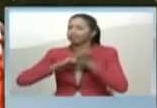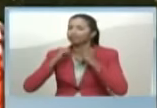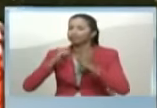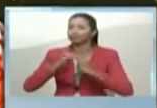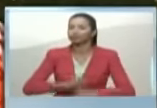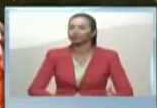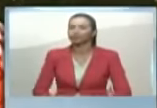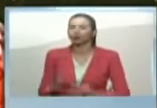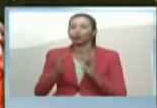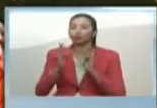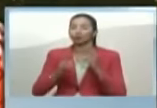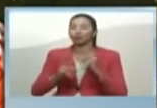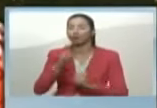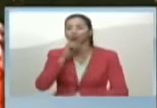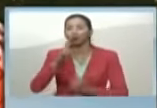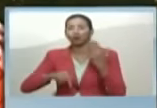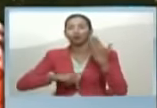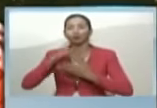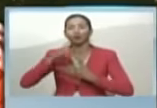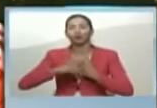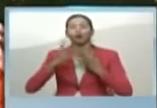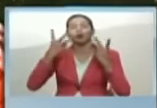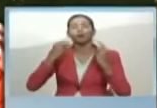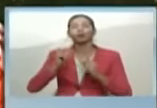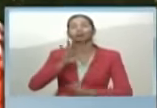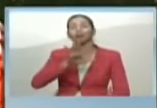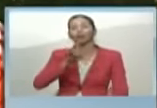Contacto con Maduro, número 51.